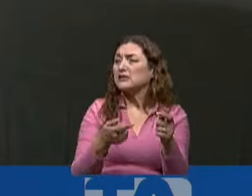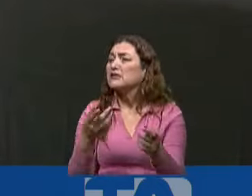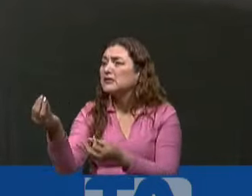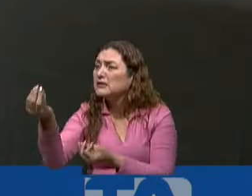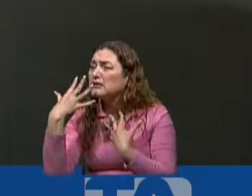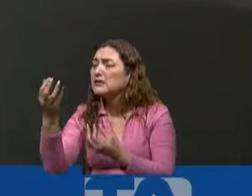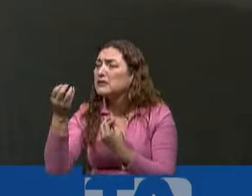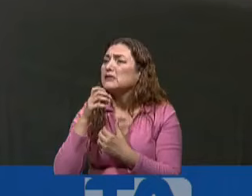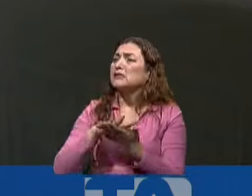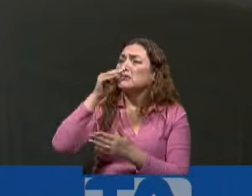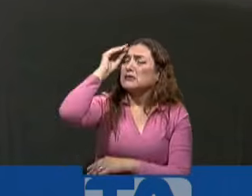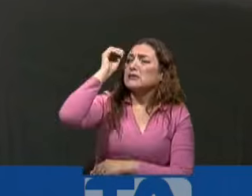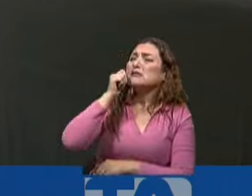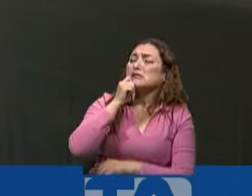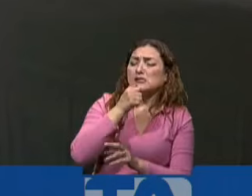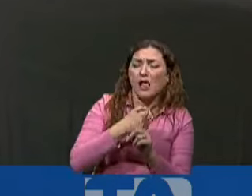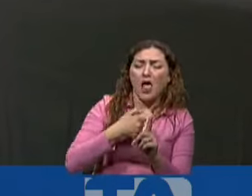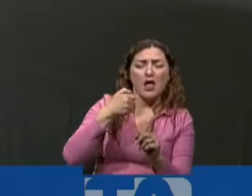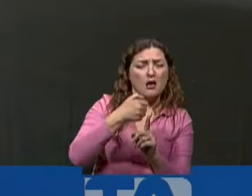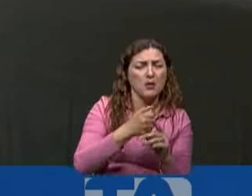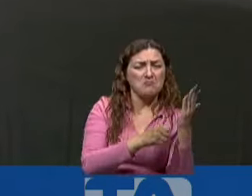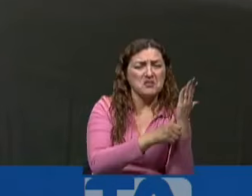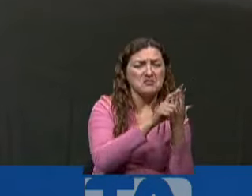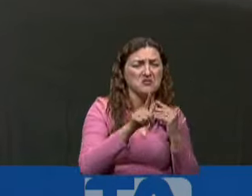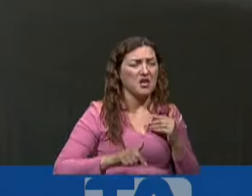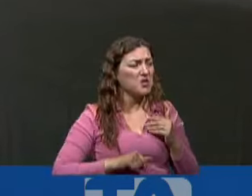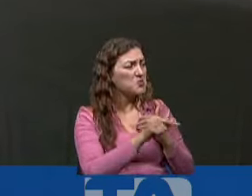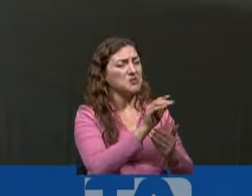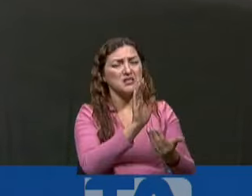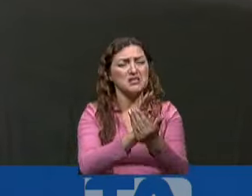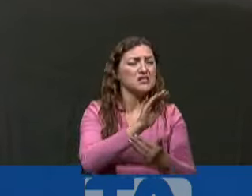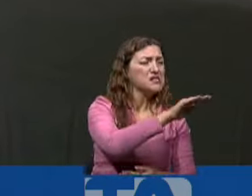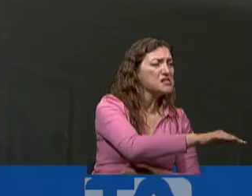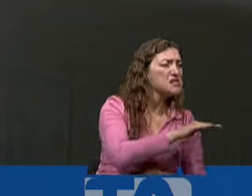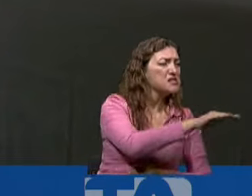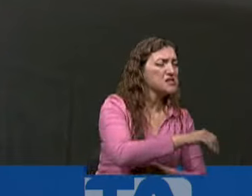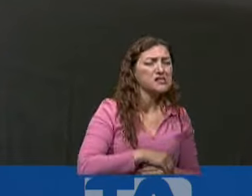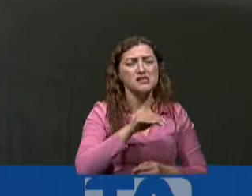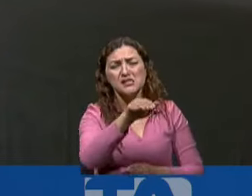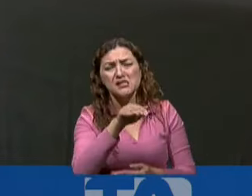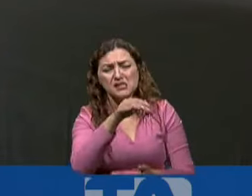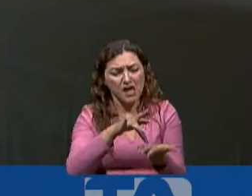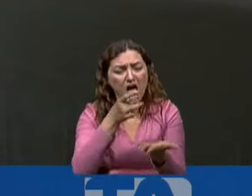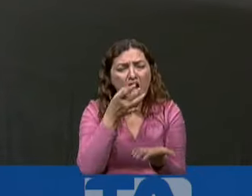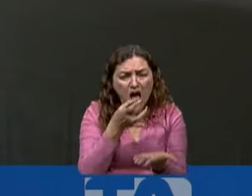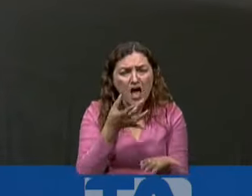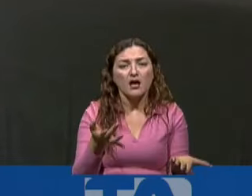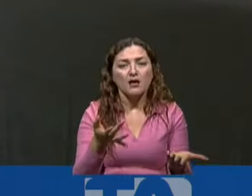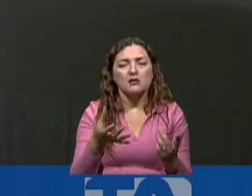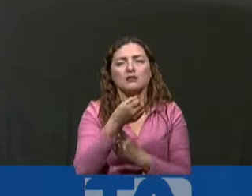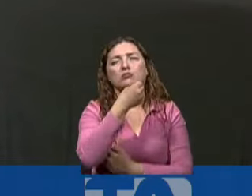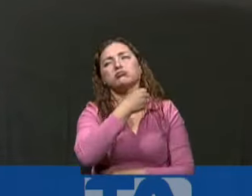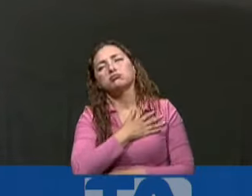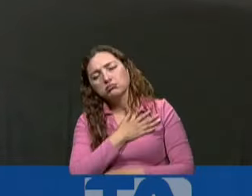toda la información que se nos venía. Ha sido una lucha con el ministerio, con el IES, que es el que nos brinda el medicamento, pero lo hemos